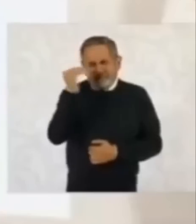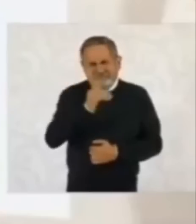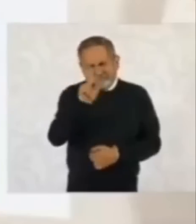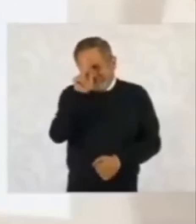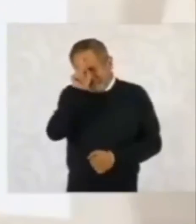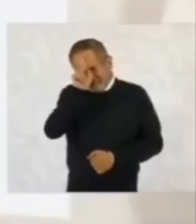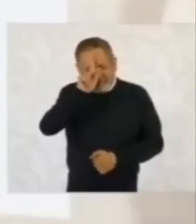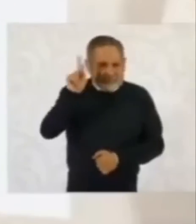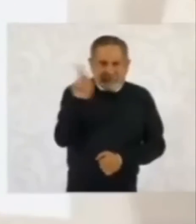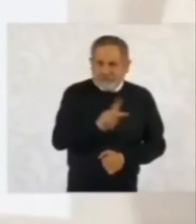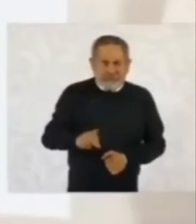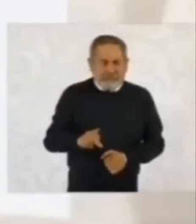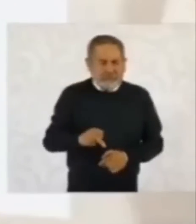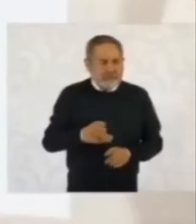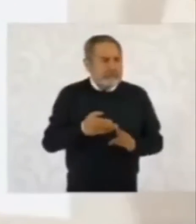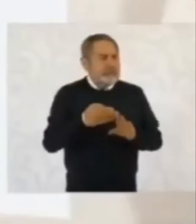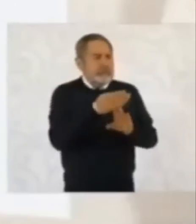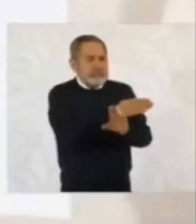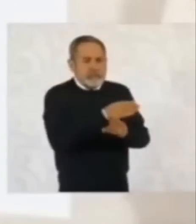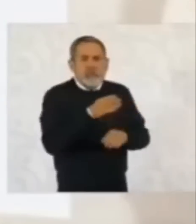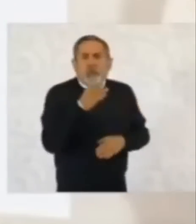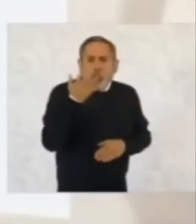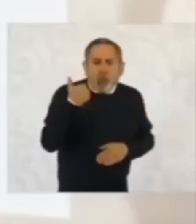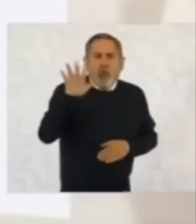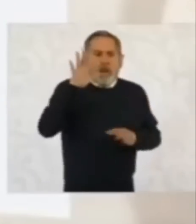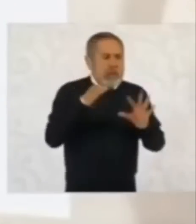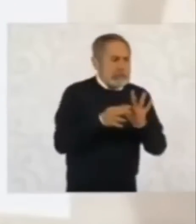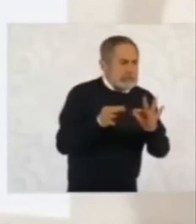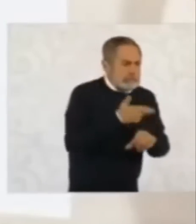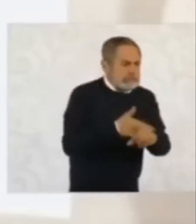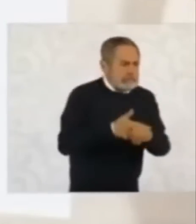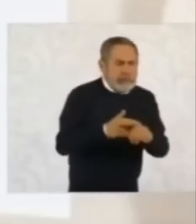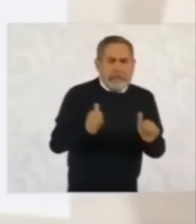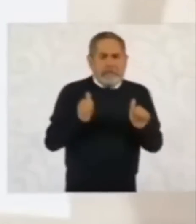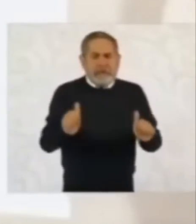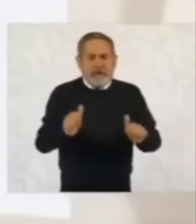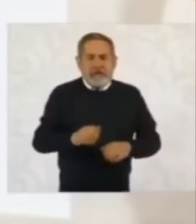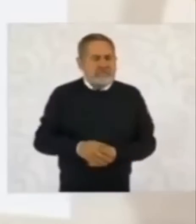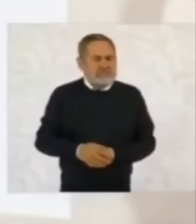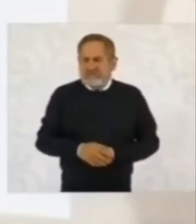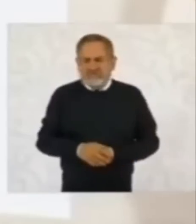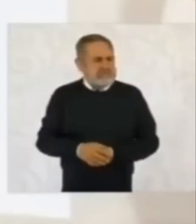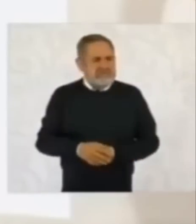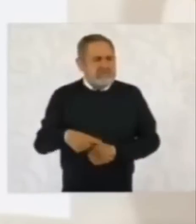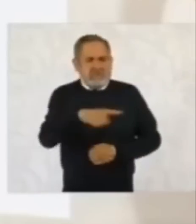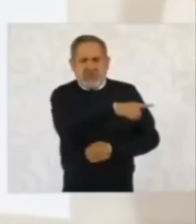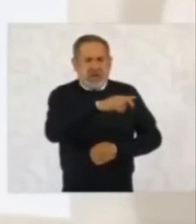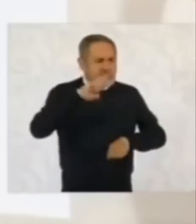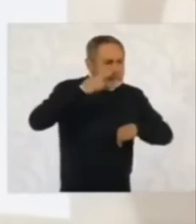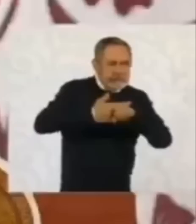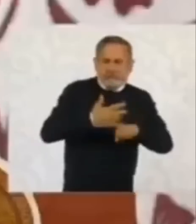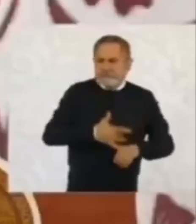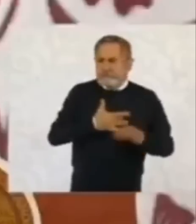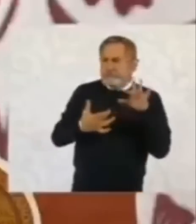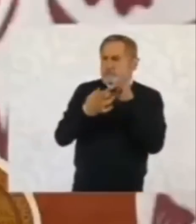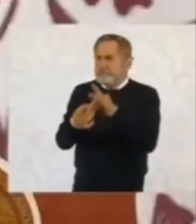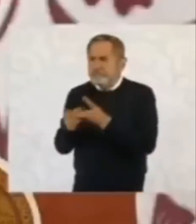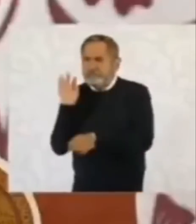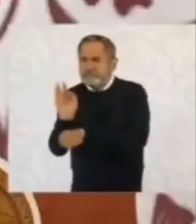haber evitado con un poco de sentido de responsabilidad con el pueblo de